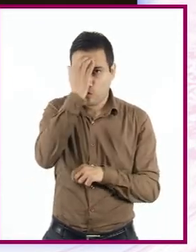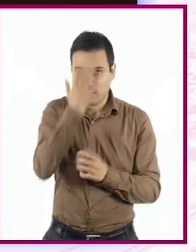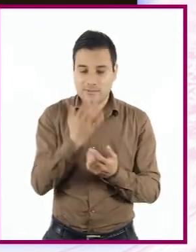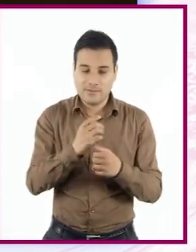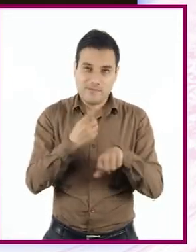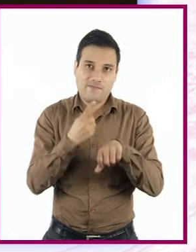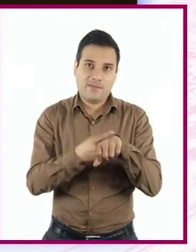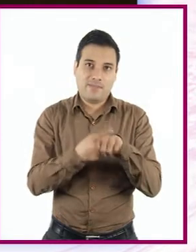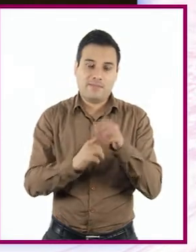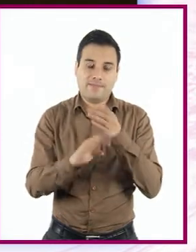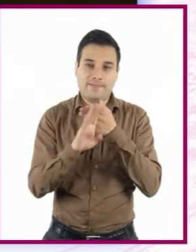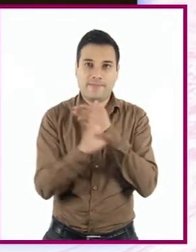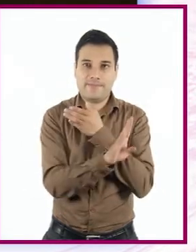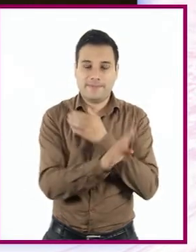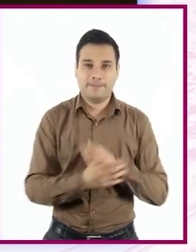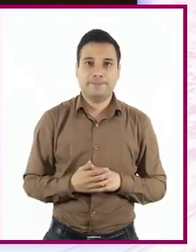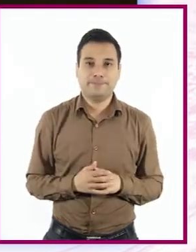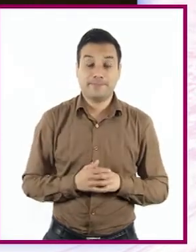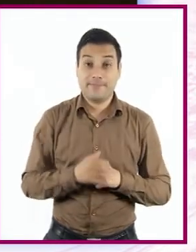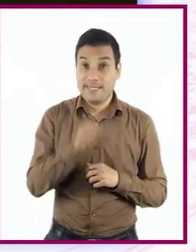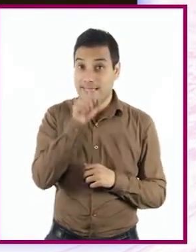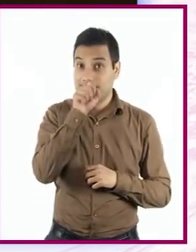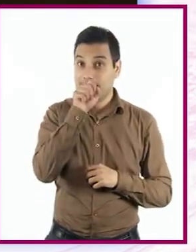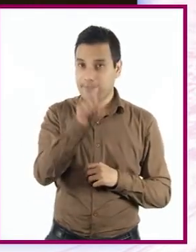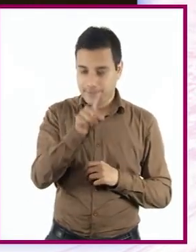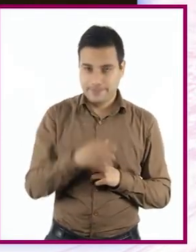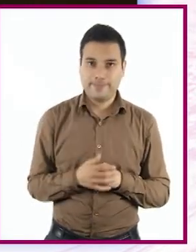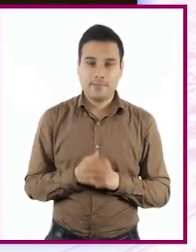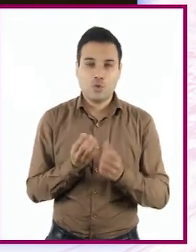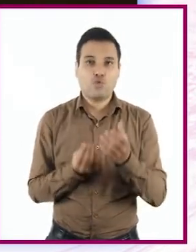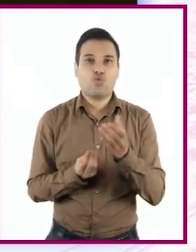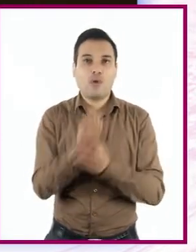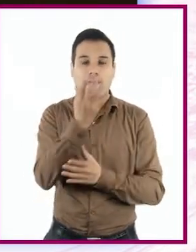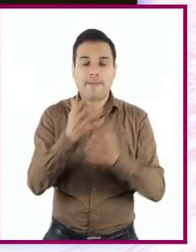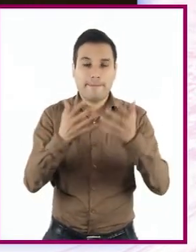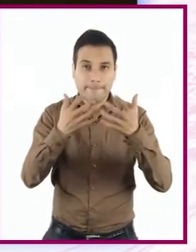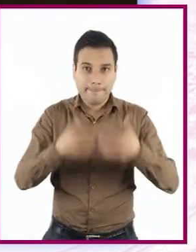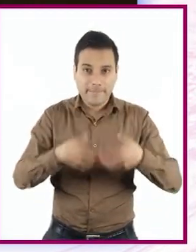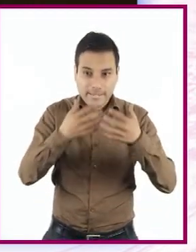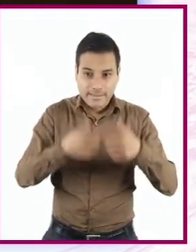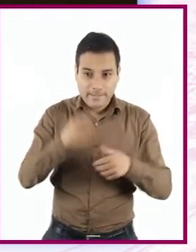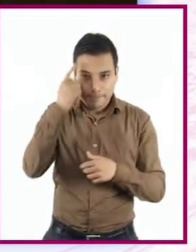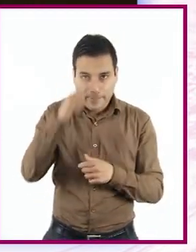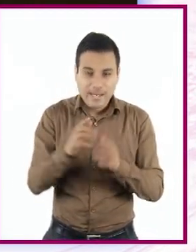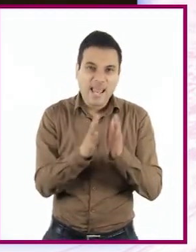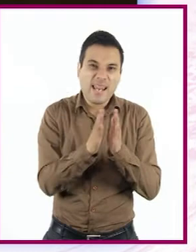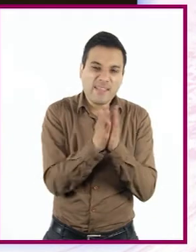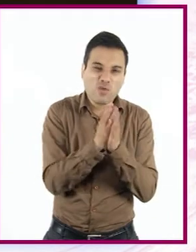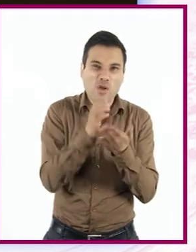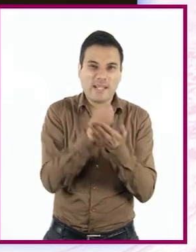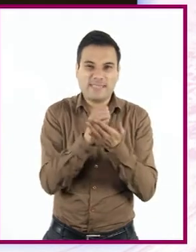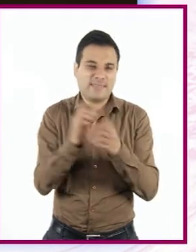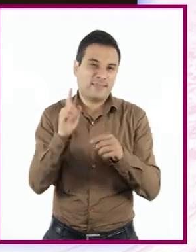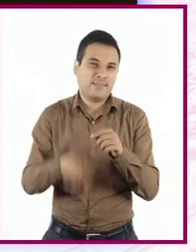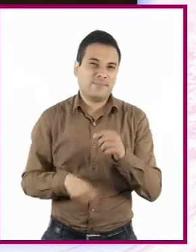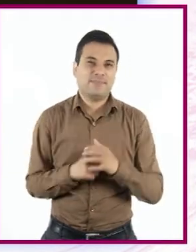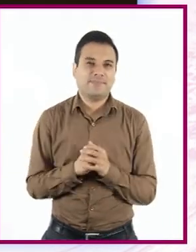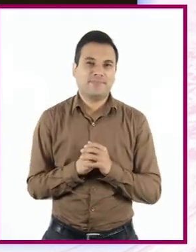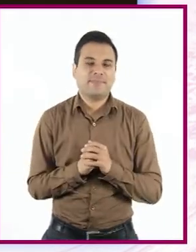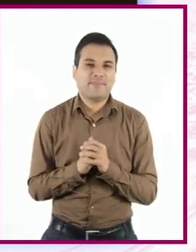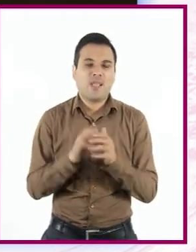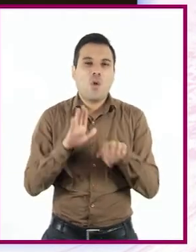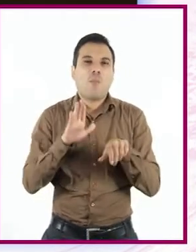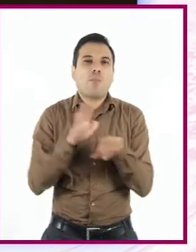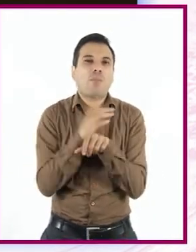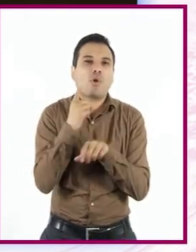muchas enfermedades. Y también que se inventara algo para poder cambiar las libretas y los libros, porque para la